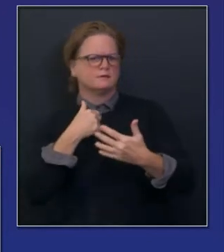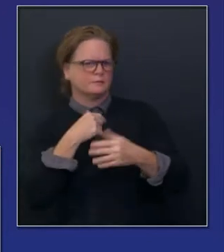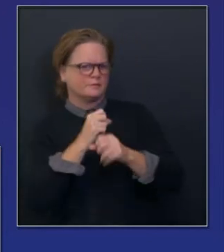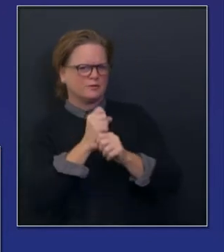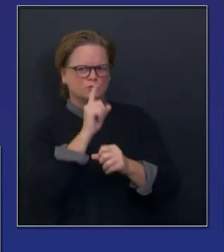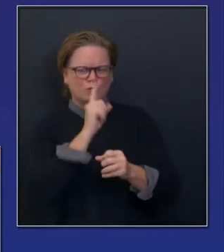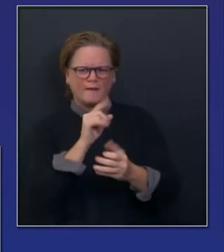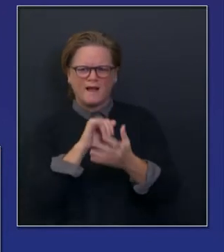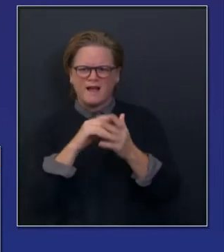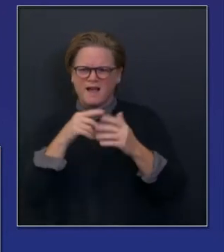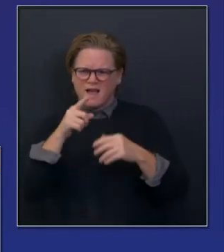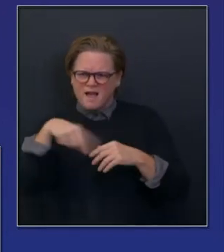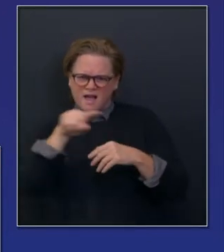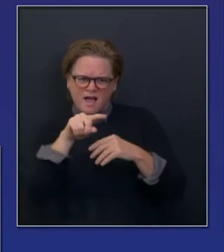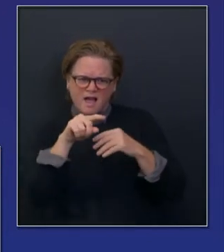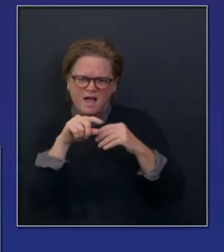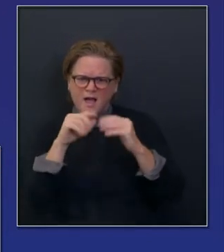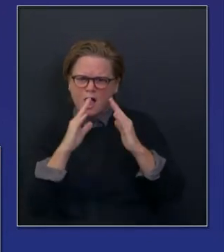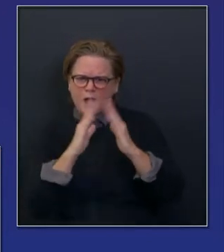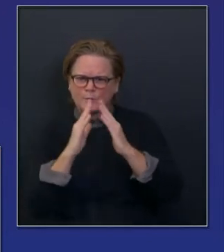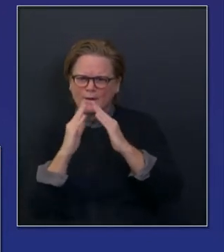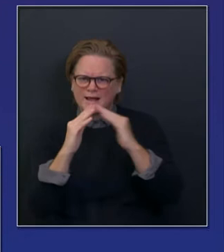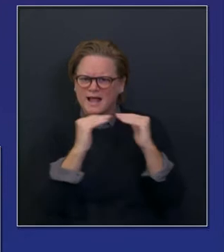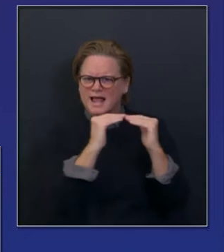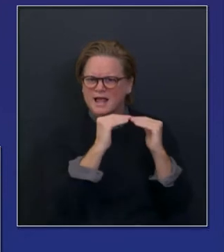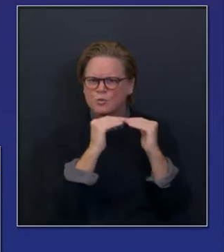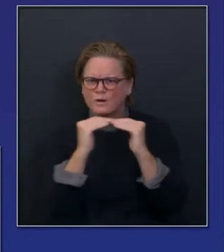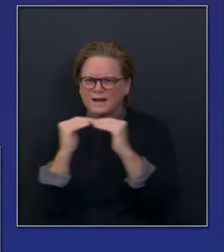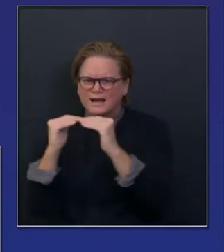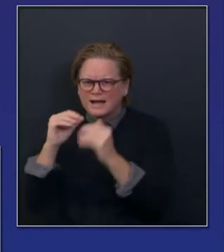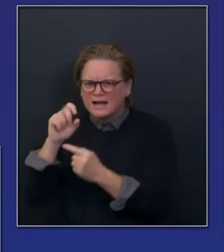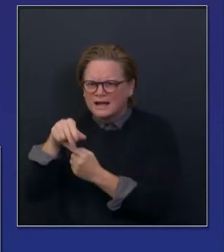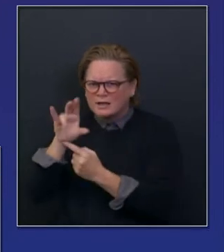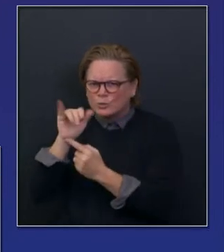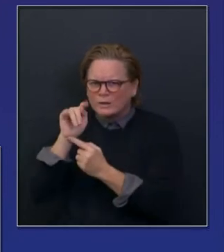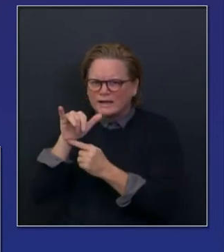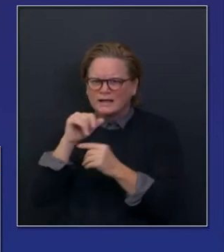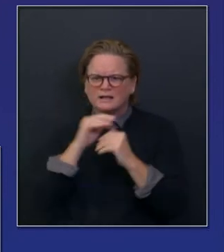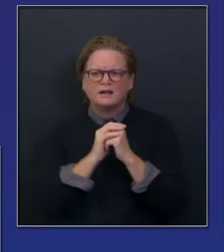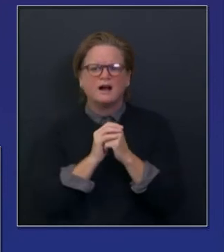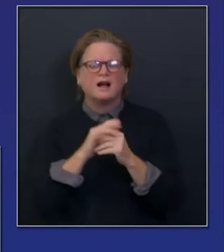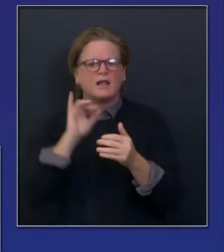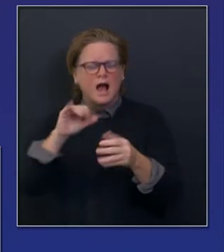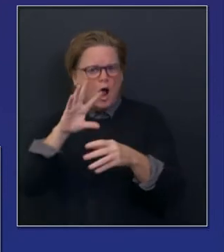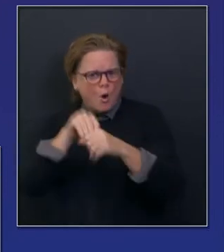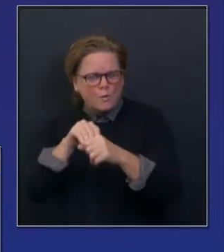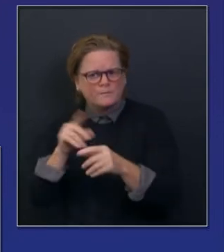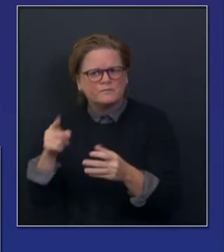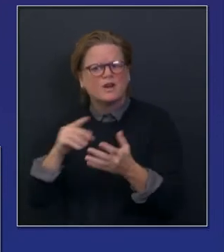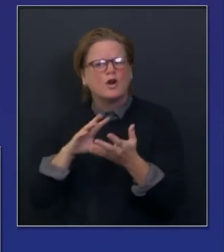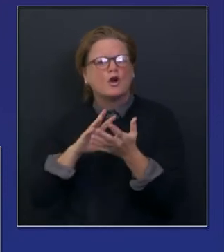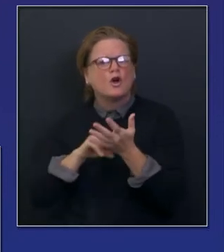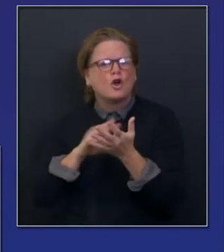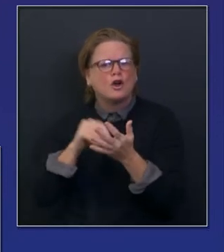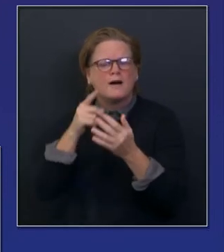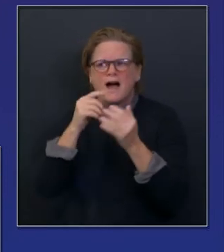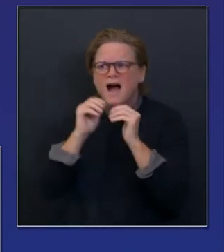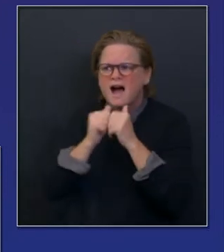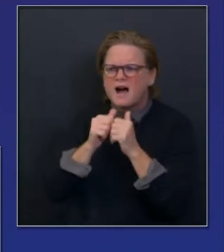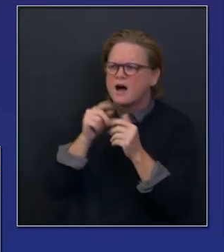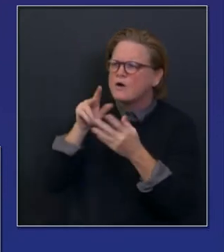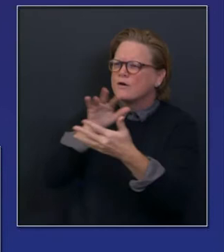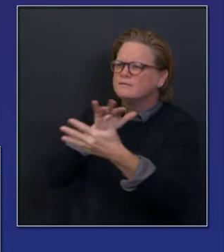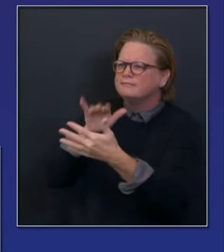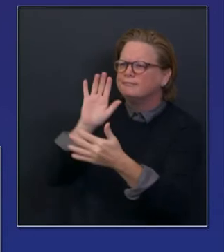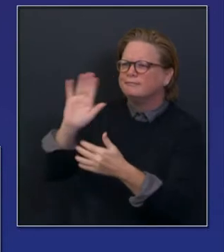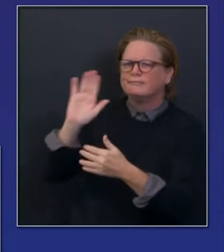establecido de inclusión y equidad. Así que les insto a ustedes a que participen en eso, que aprendan más sobre